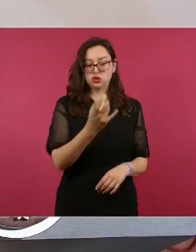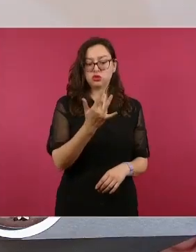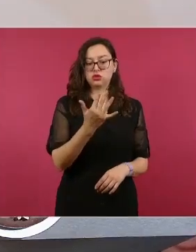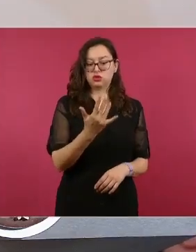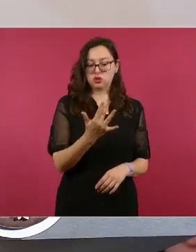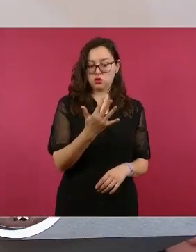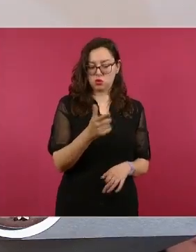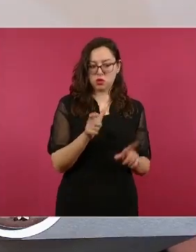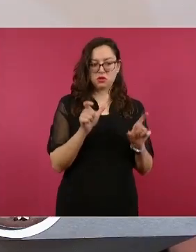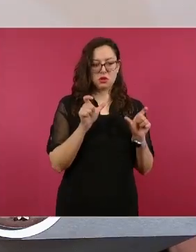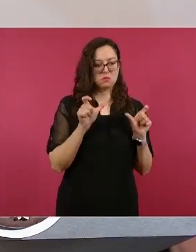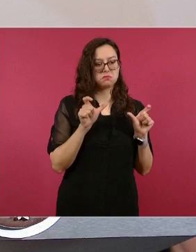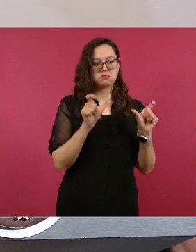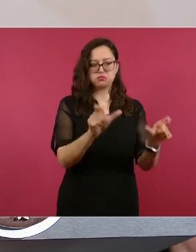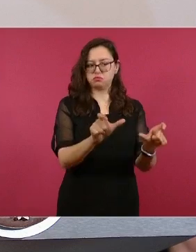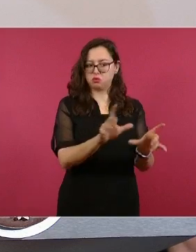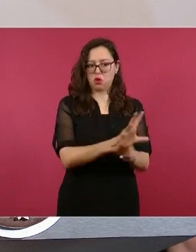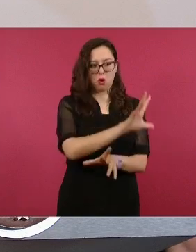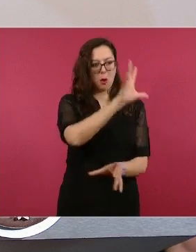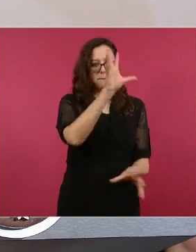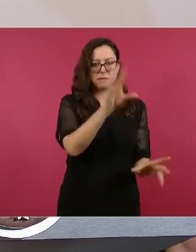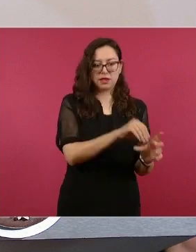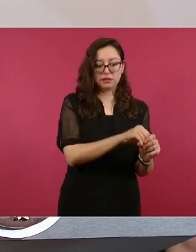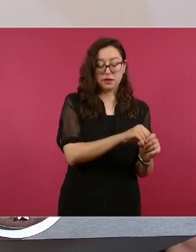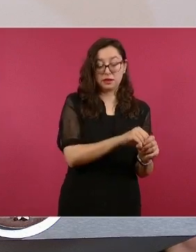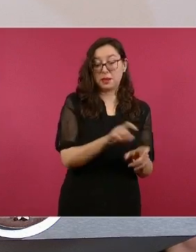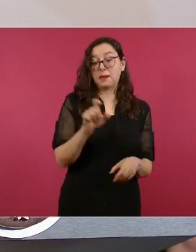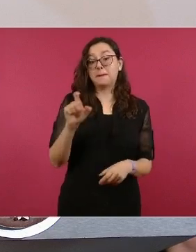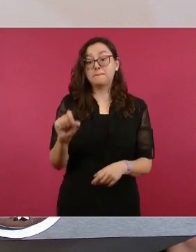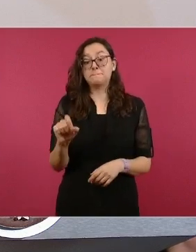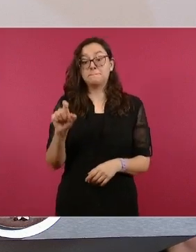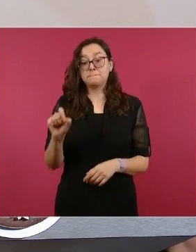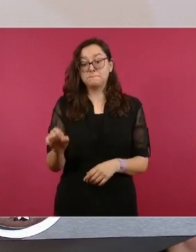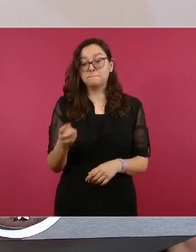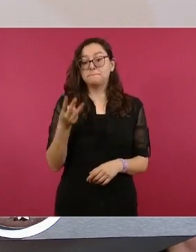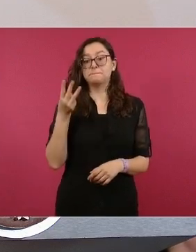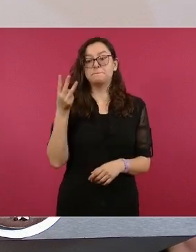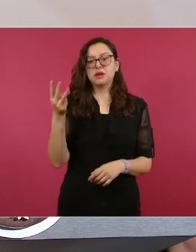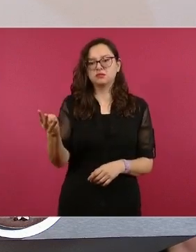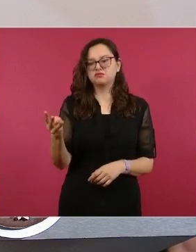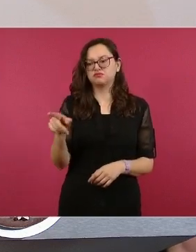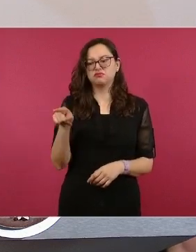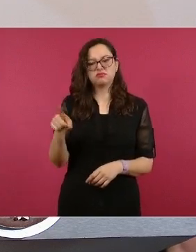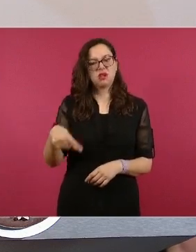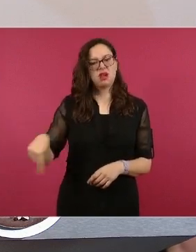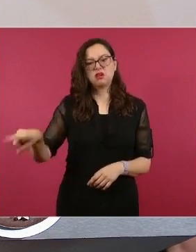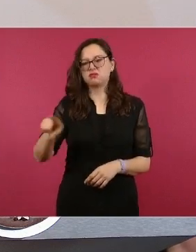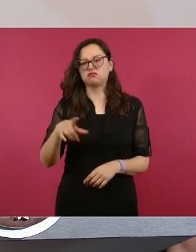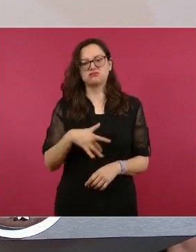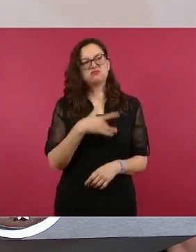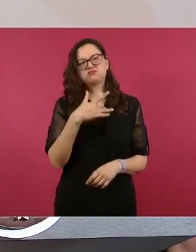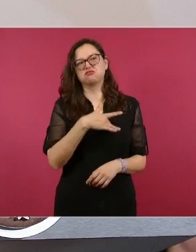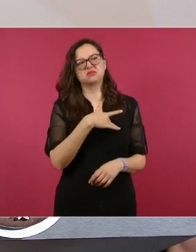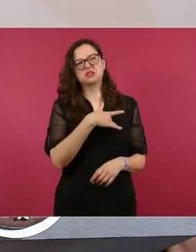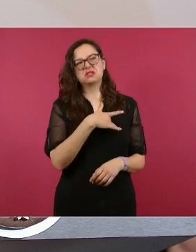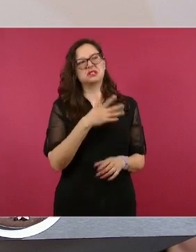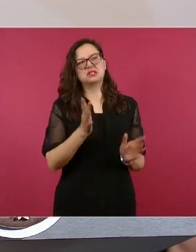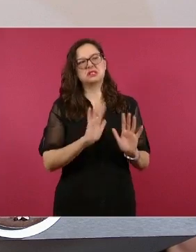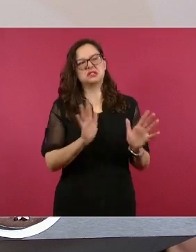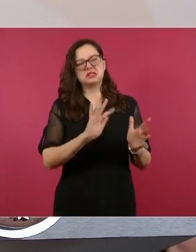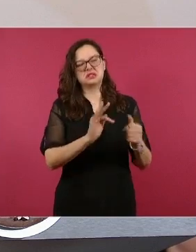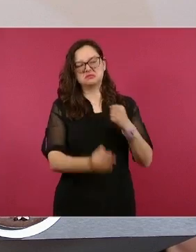necesaria, en tanto que en 23 fueron declinadas por los propios peticionarios y